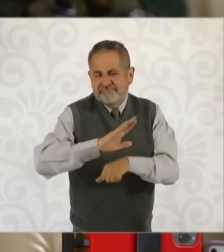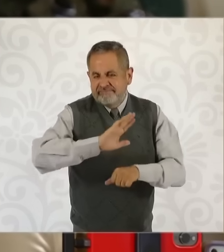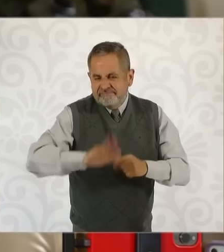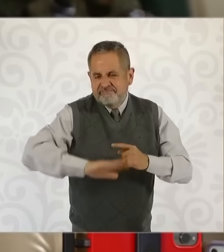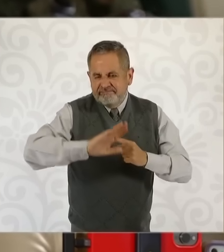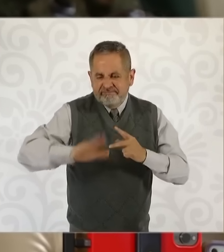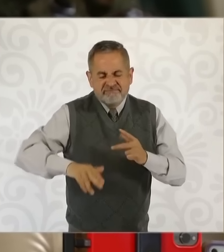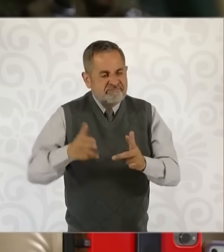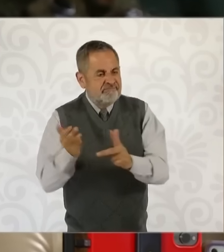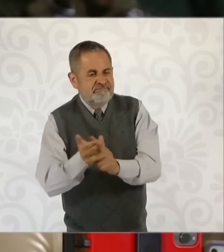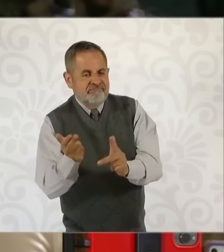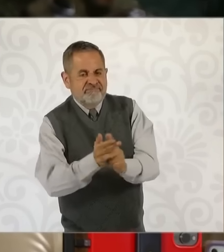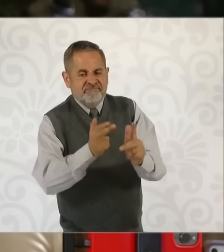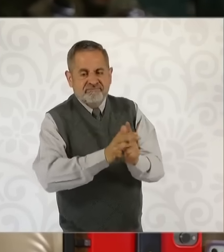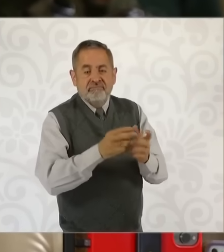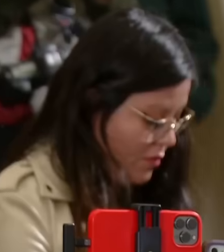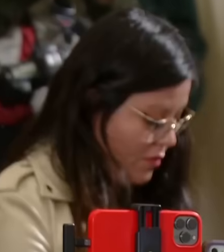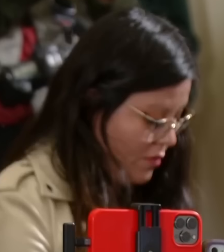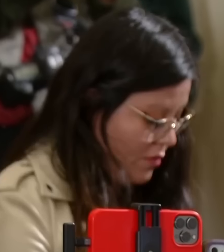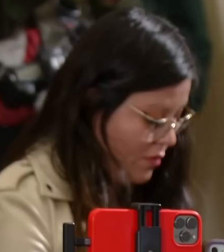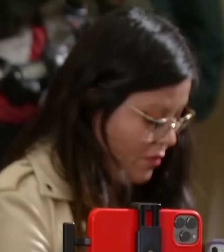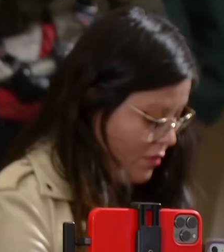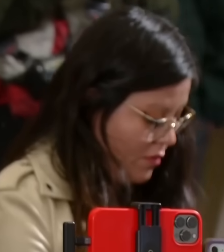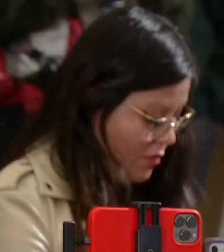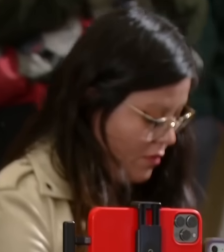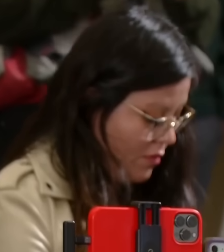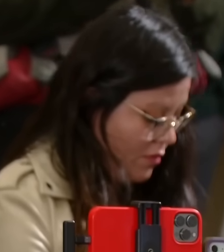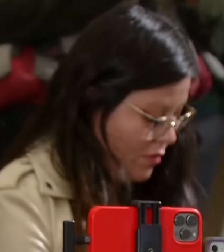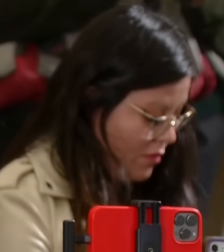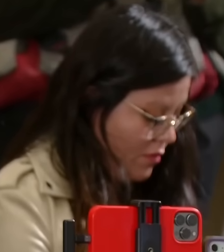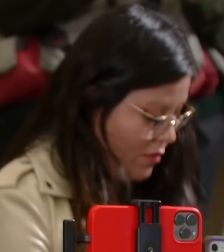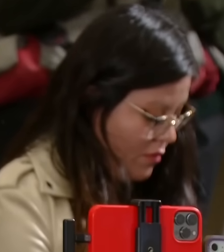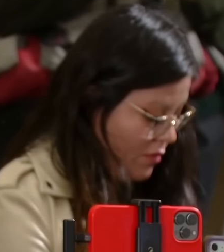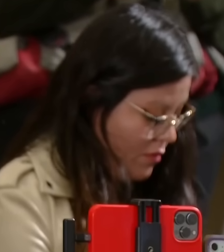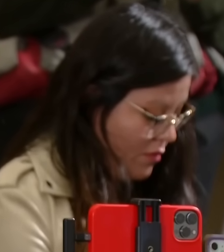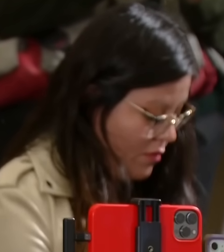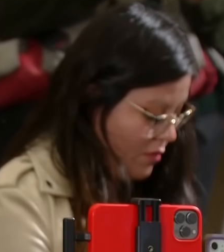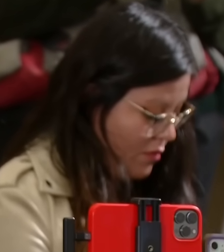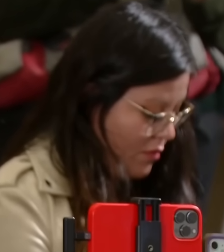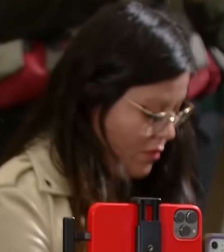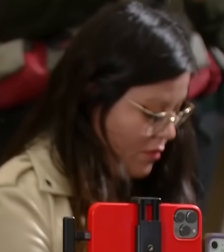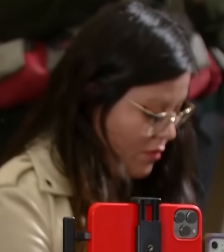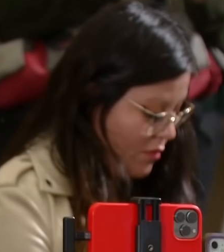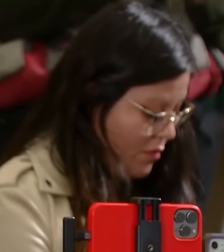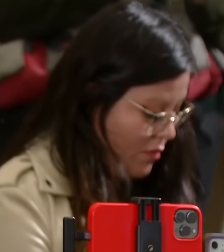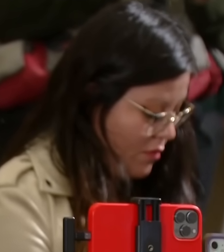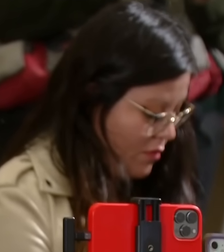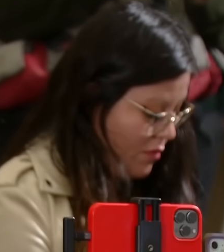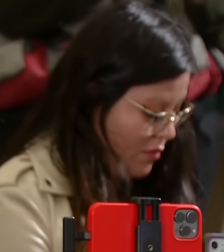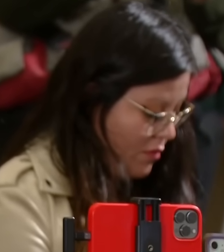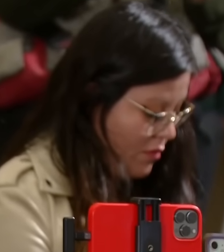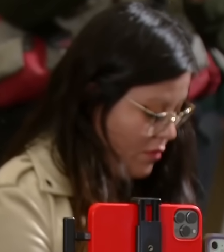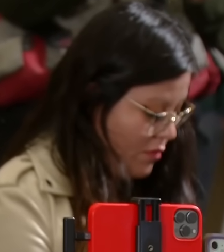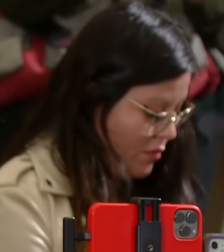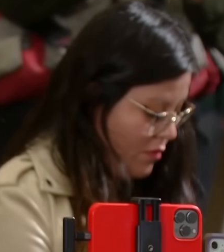el asesinato de bebés, de niños, de niñas, de mujeres, de ancianos.